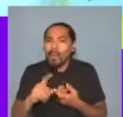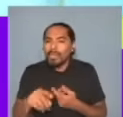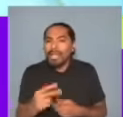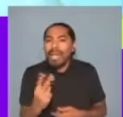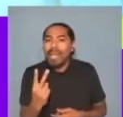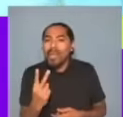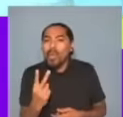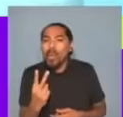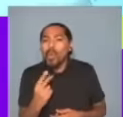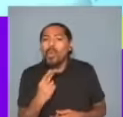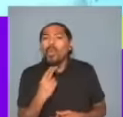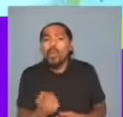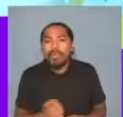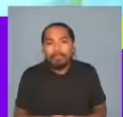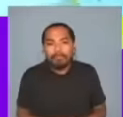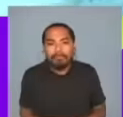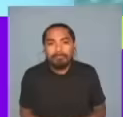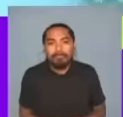hijos, realmente